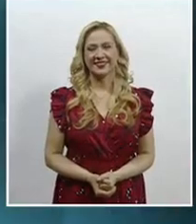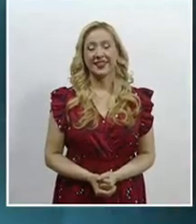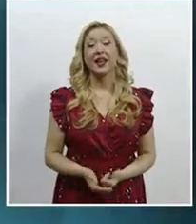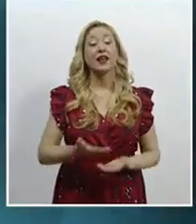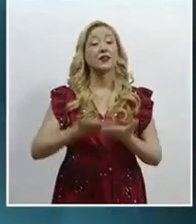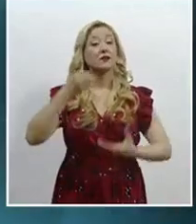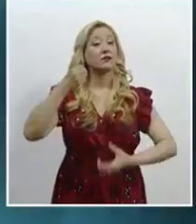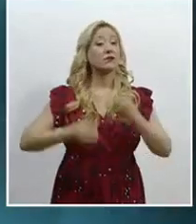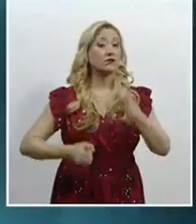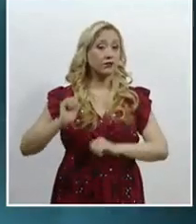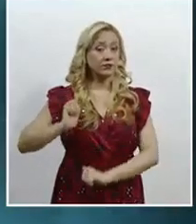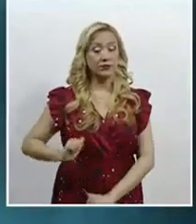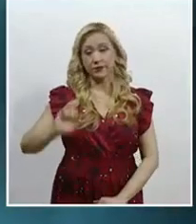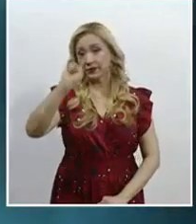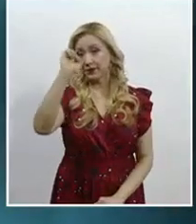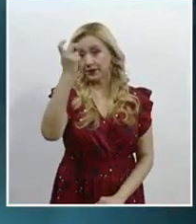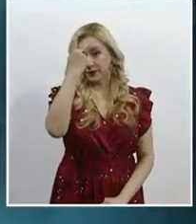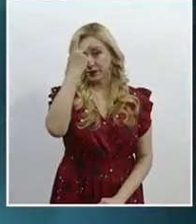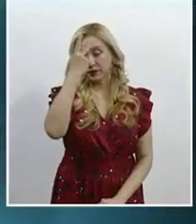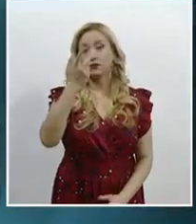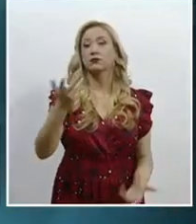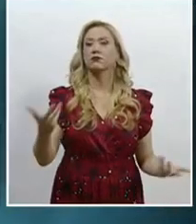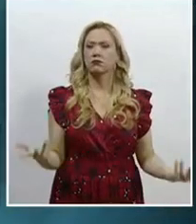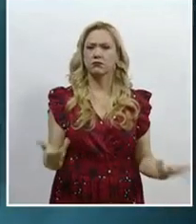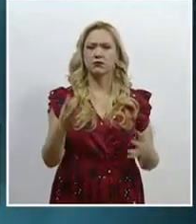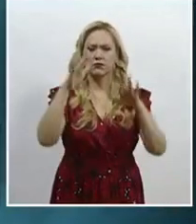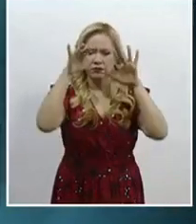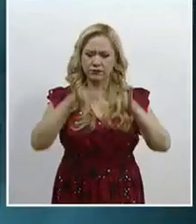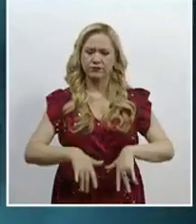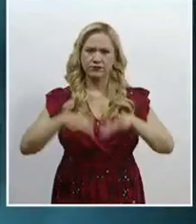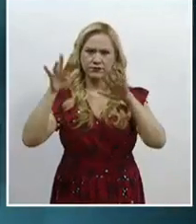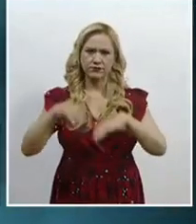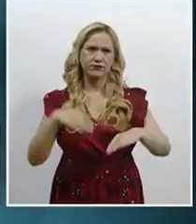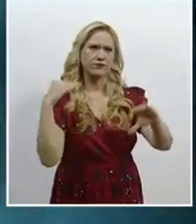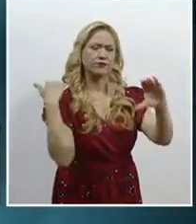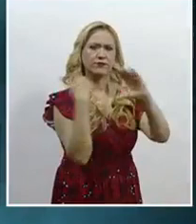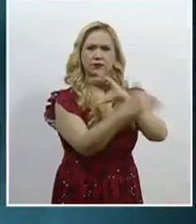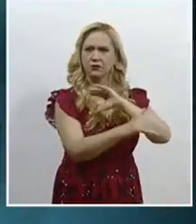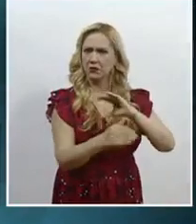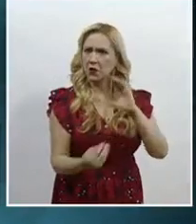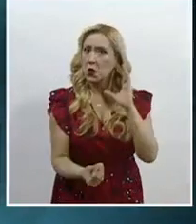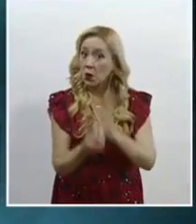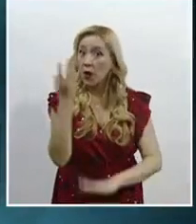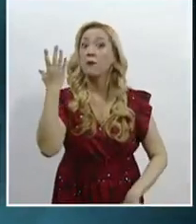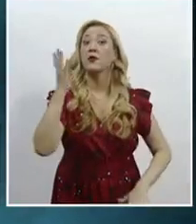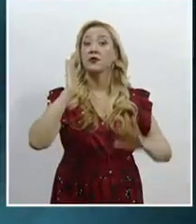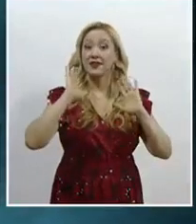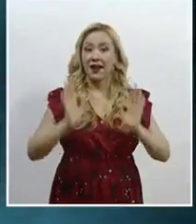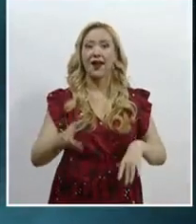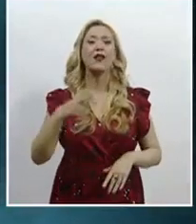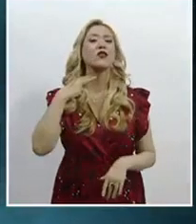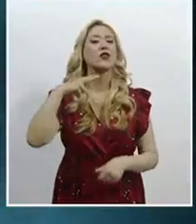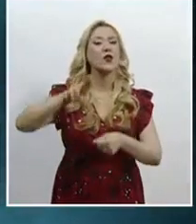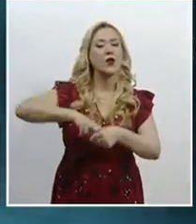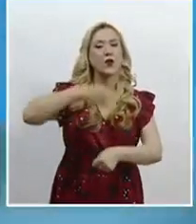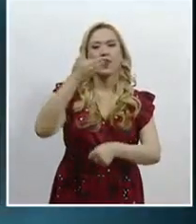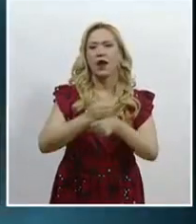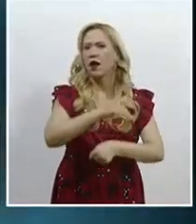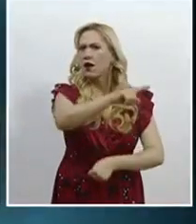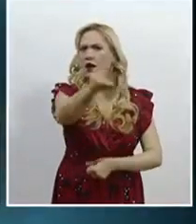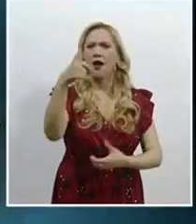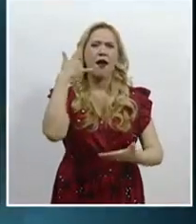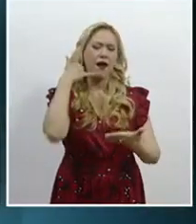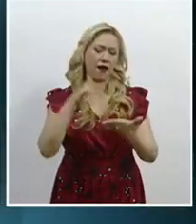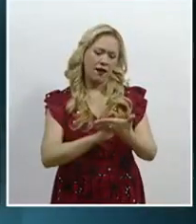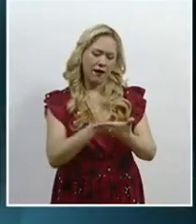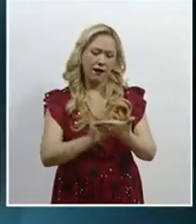El Poder Judicial de San Luis Potosí habilitó los oficios electrónicos para su envío a la dirección del notariado desde cualquier dispositivo